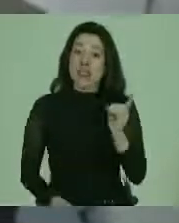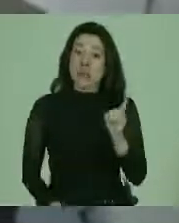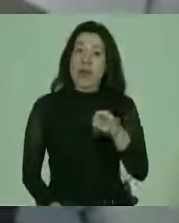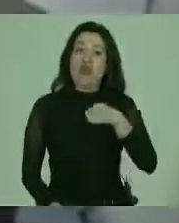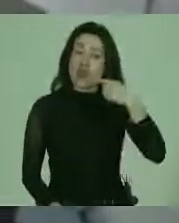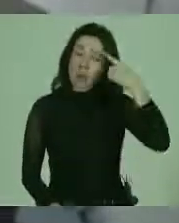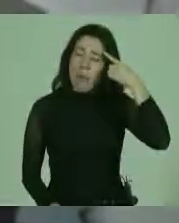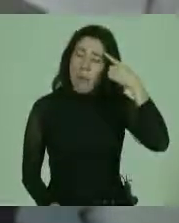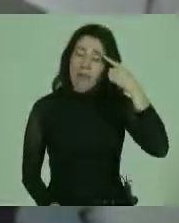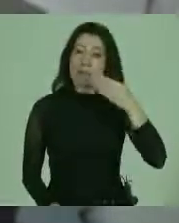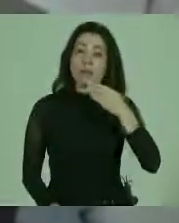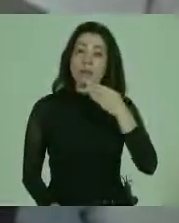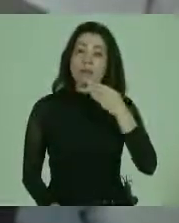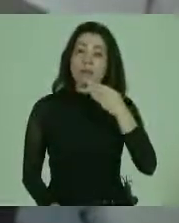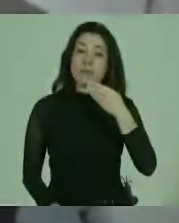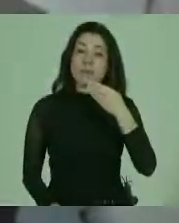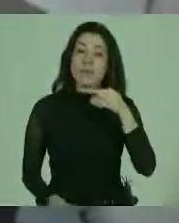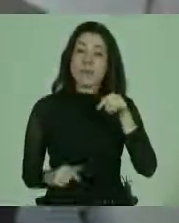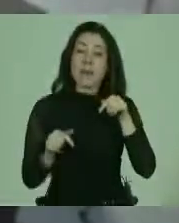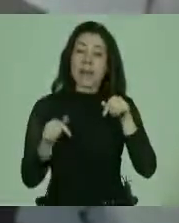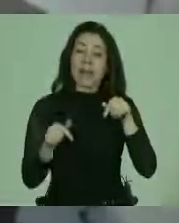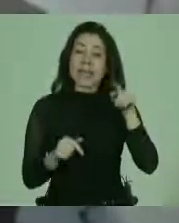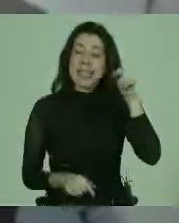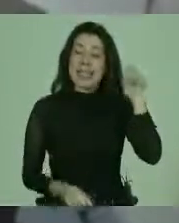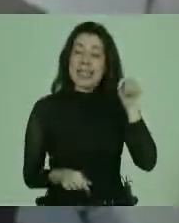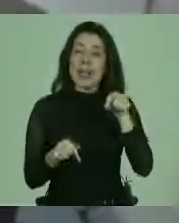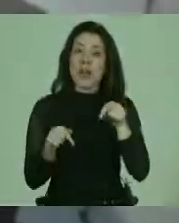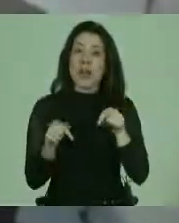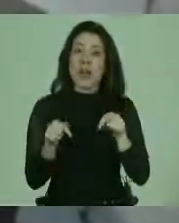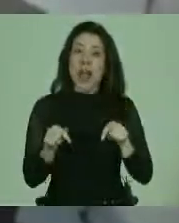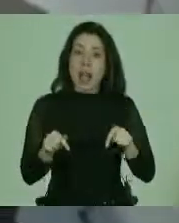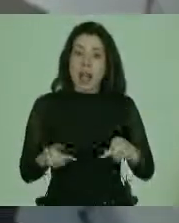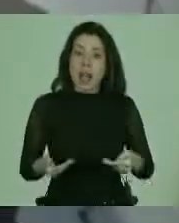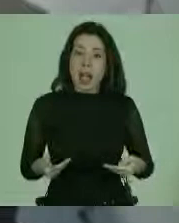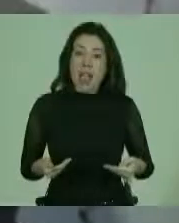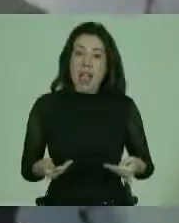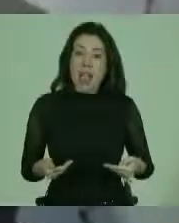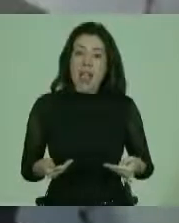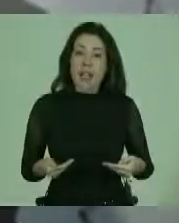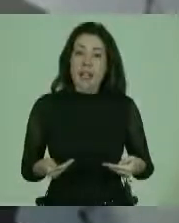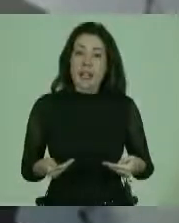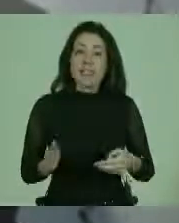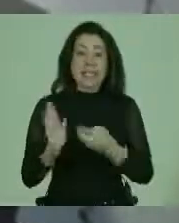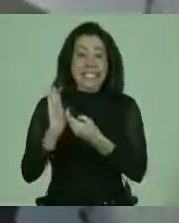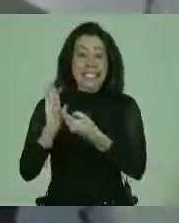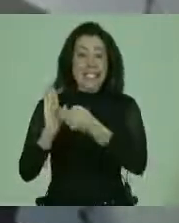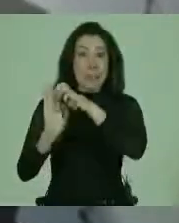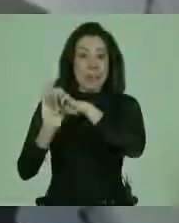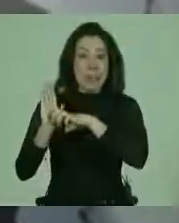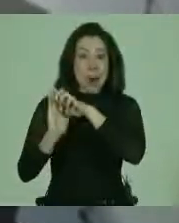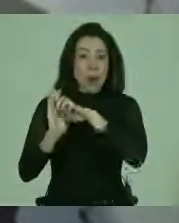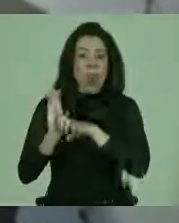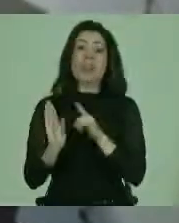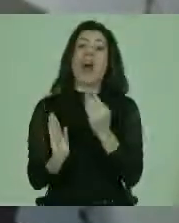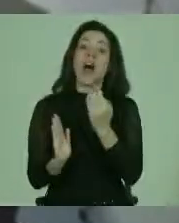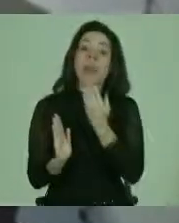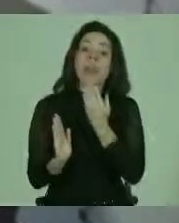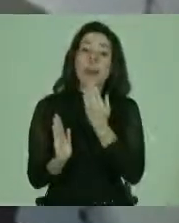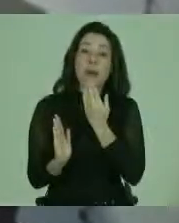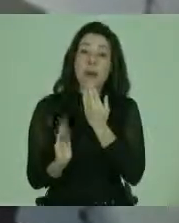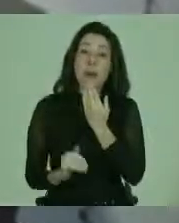creemos teóricamente en en esta en esta en este proyecto sino que también